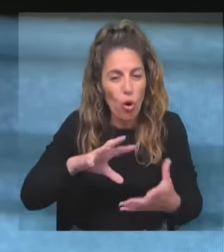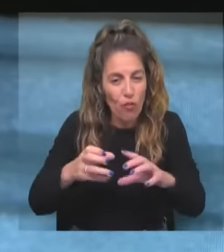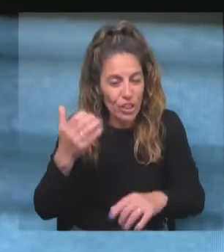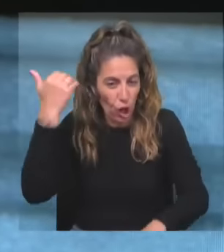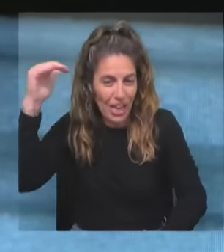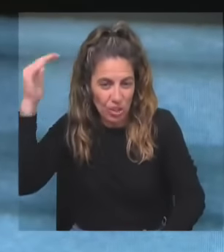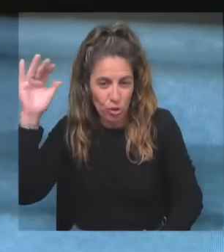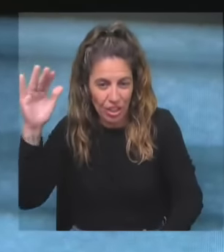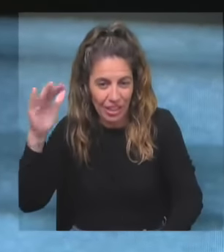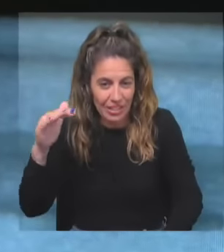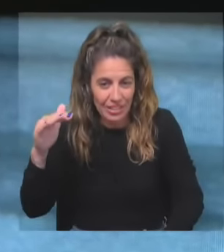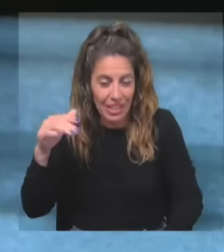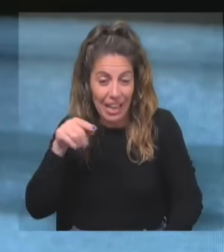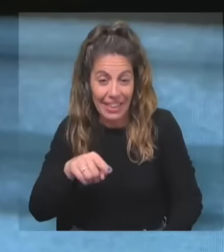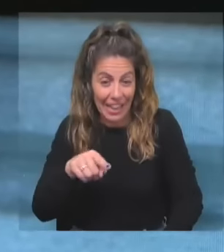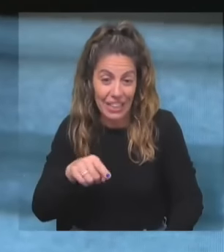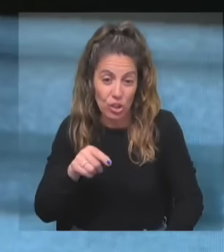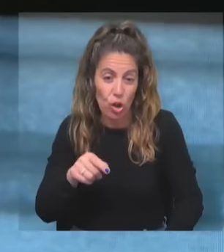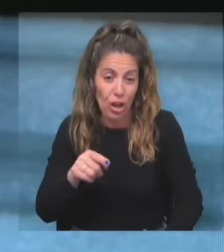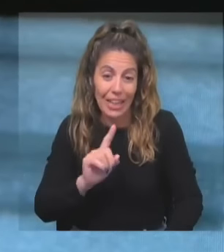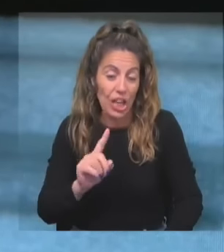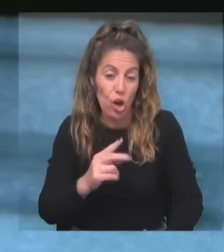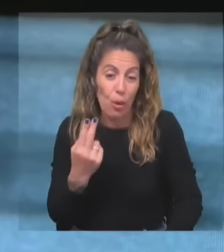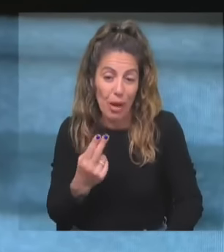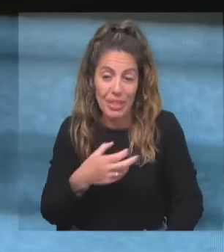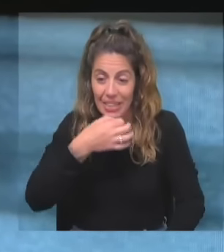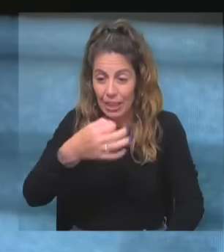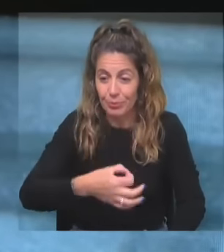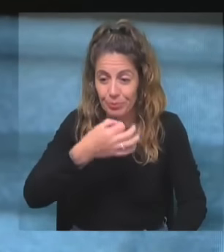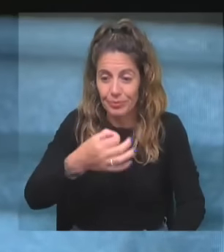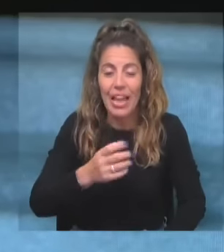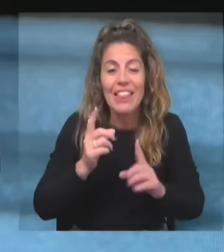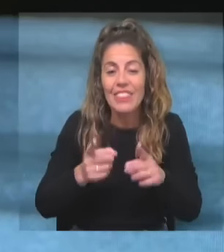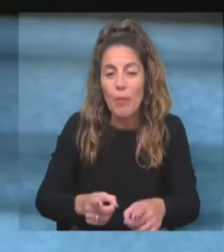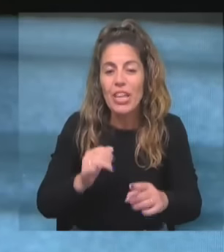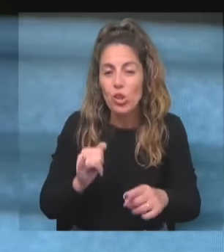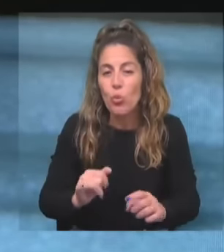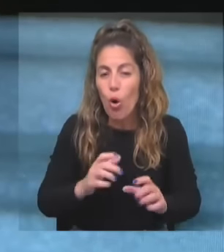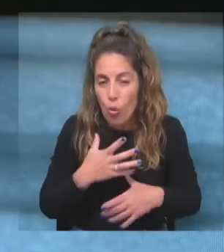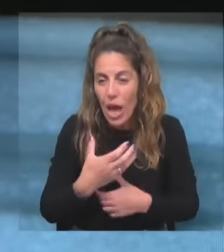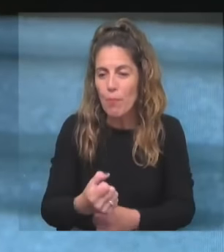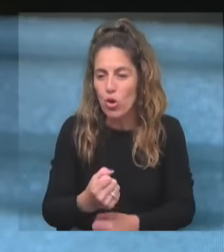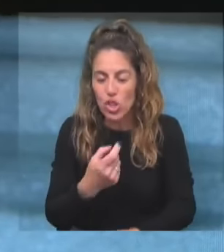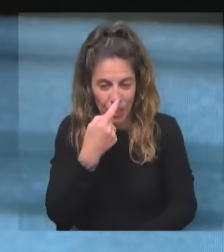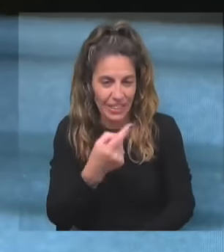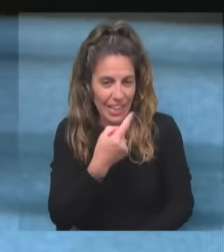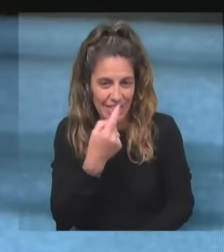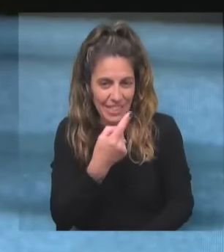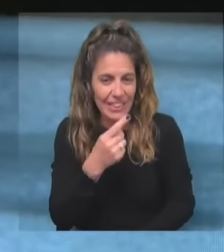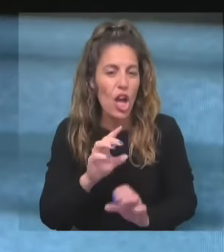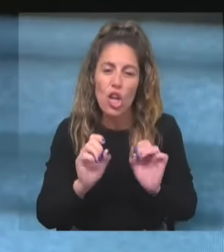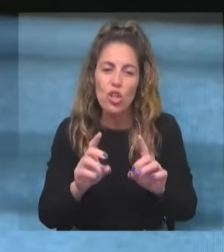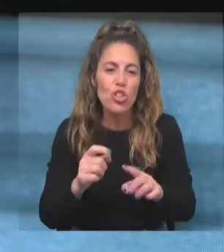las autoridades, hasta esto, que no le dejan rezar misa, también tuvo un respaldo muy interesante, no solo